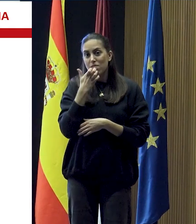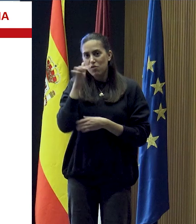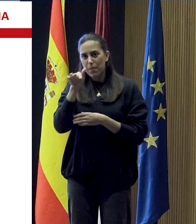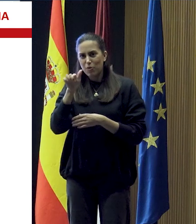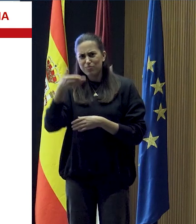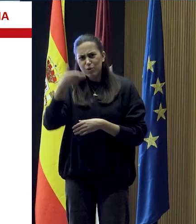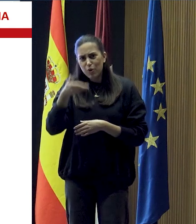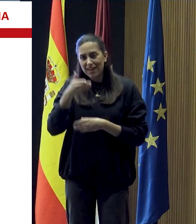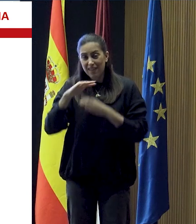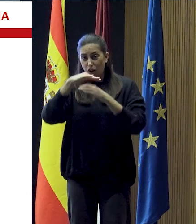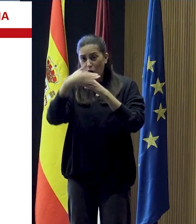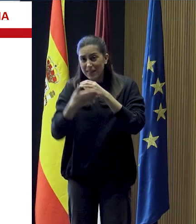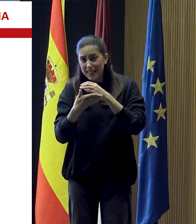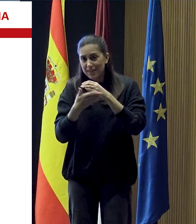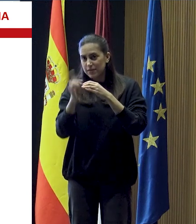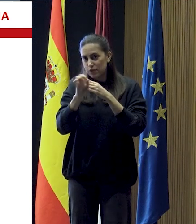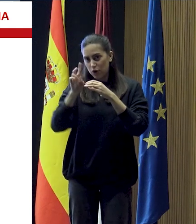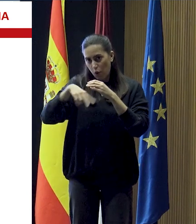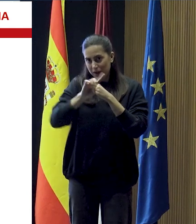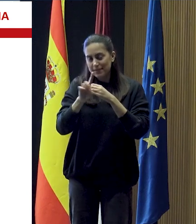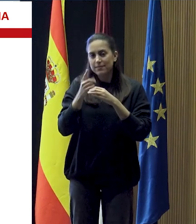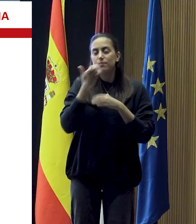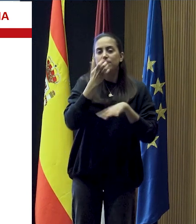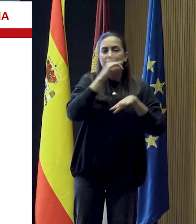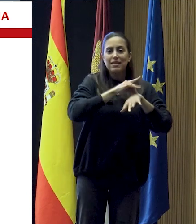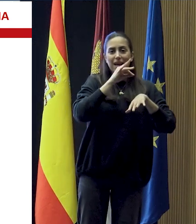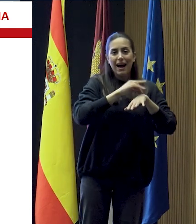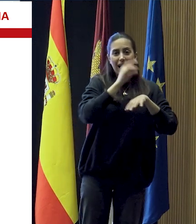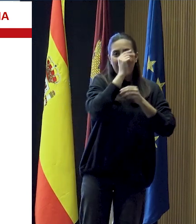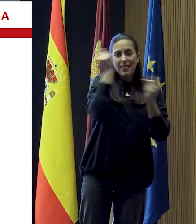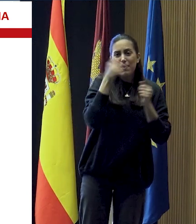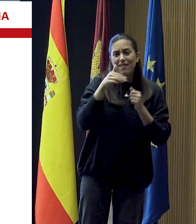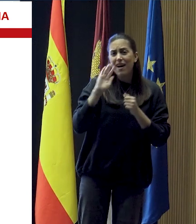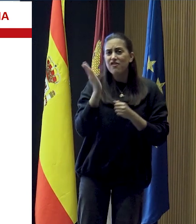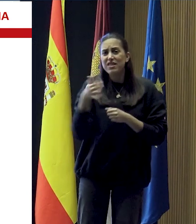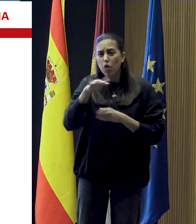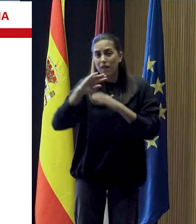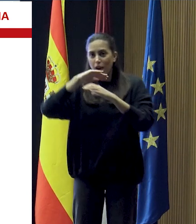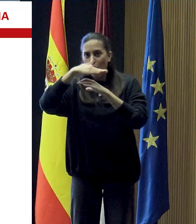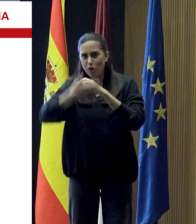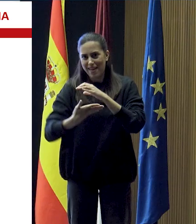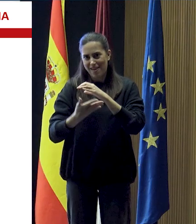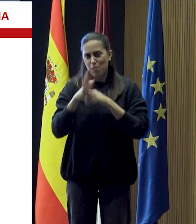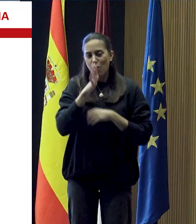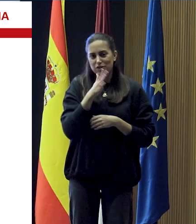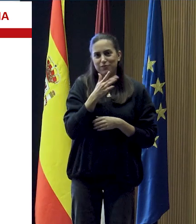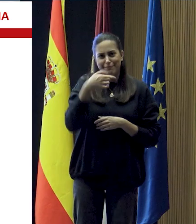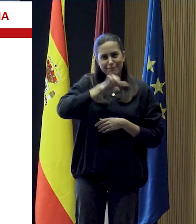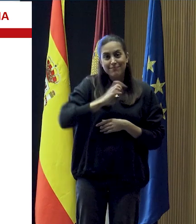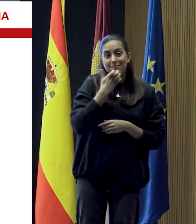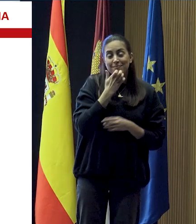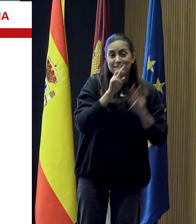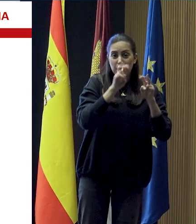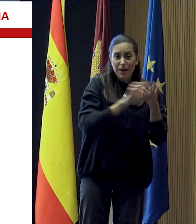la corteza cerebral. Y hemos dicho que la enfermedad de Alzheimer afecta a la corteza cerebral. Así que empieza a encajar lo que veía Alois